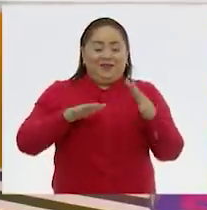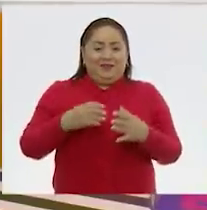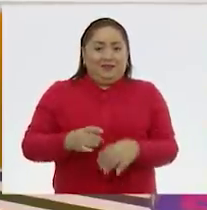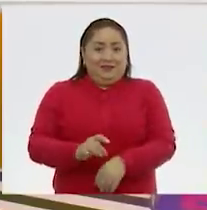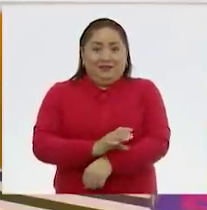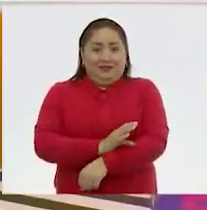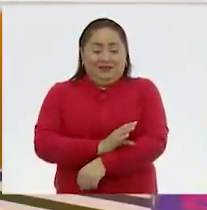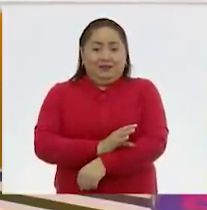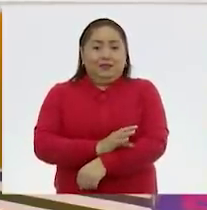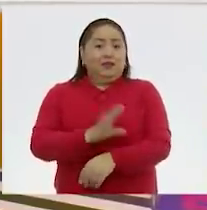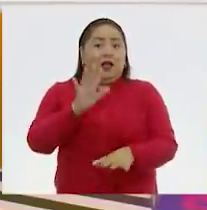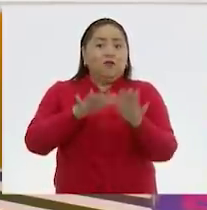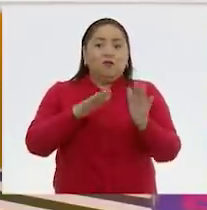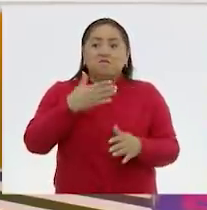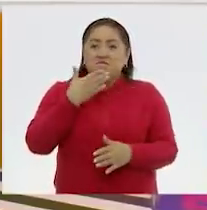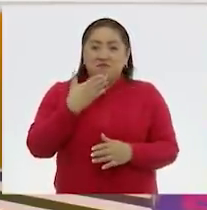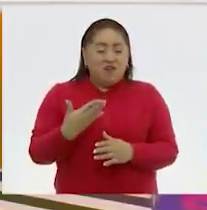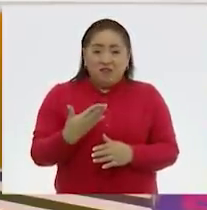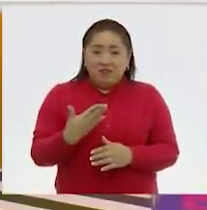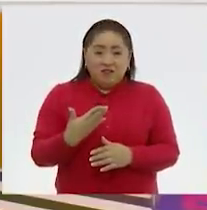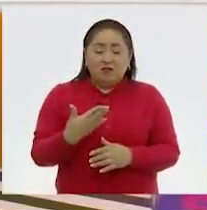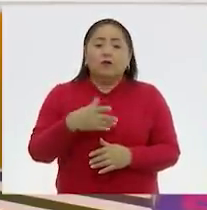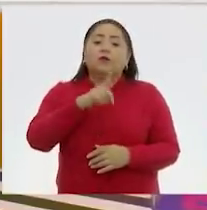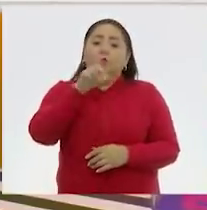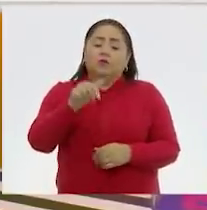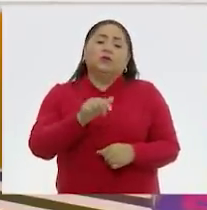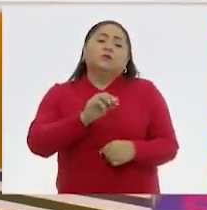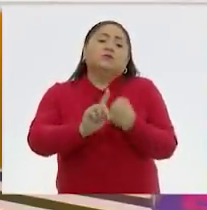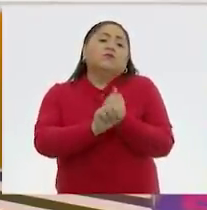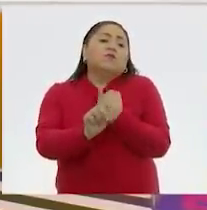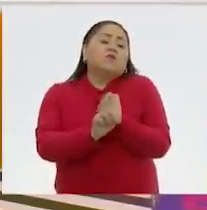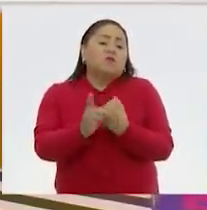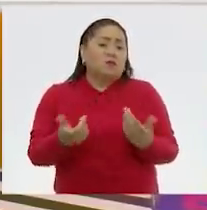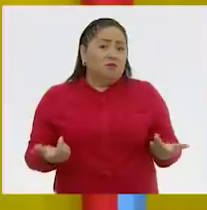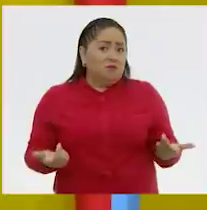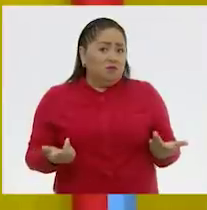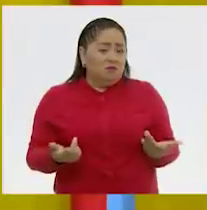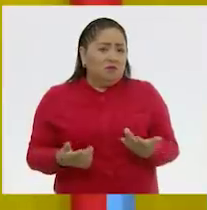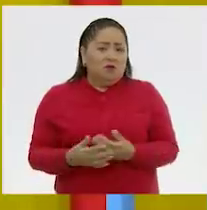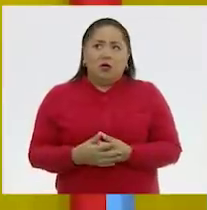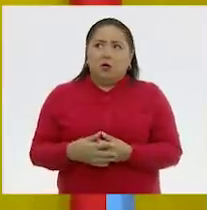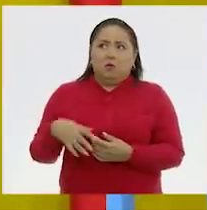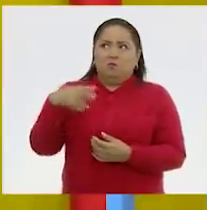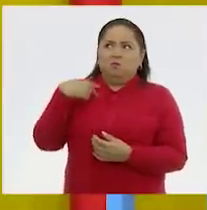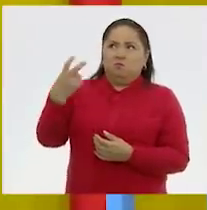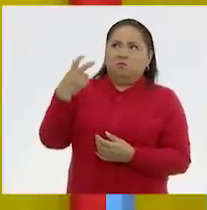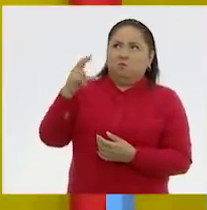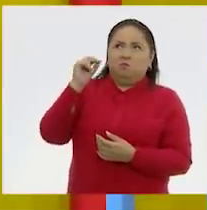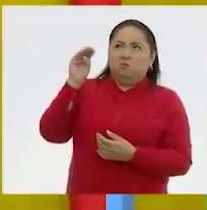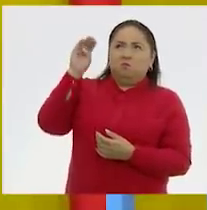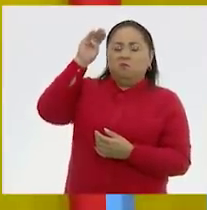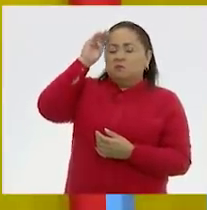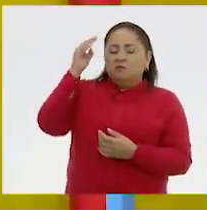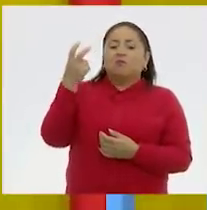si no la encauzas adecuadamente, puede causar conflictos. No me había puesto a pensar eso.